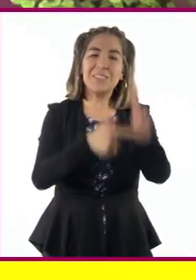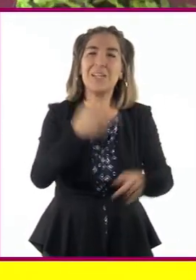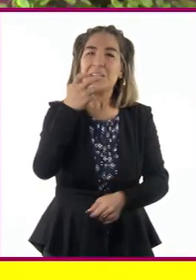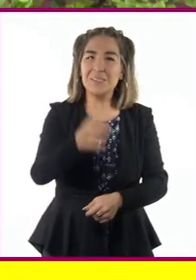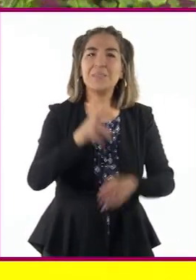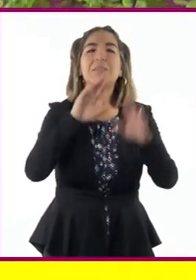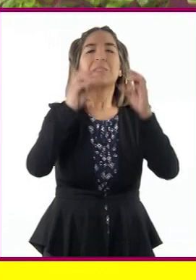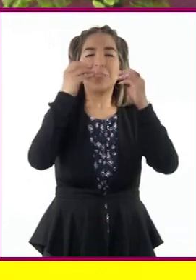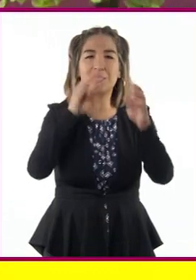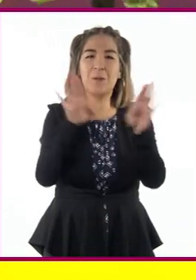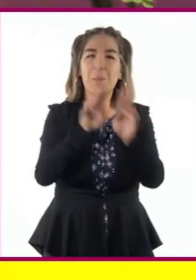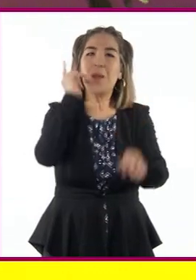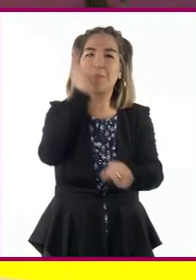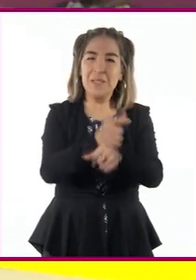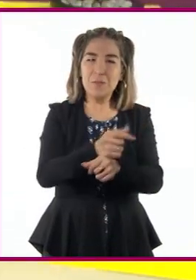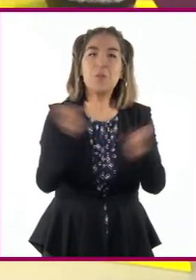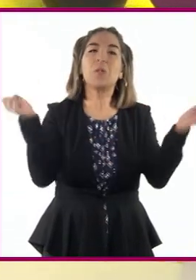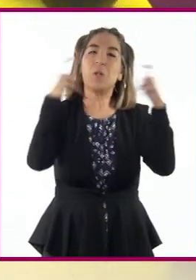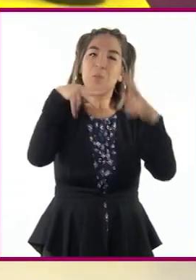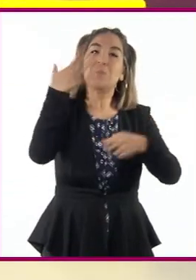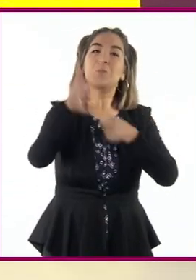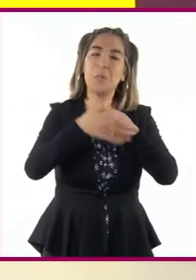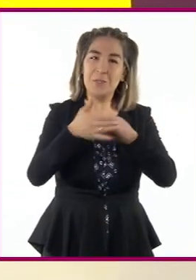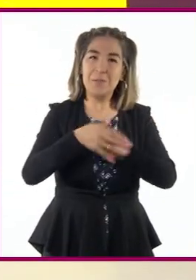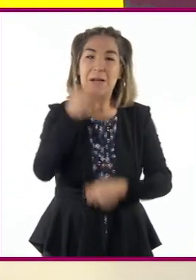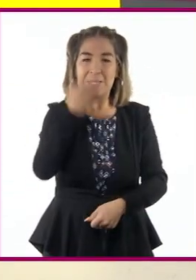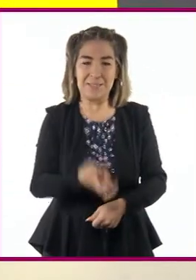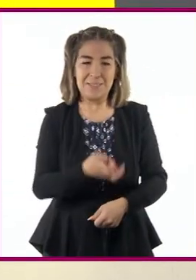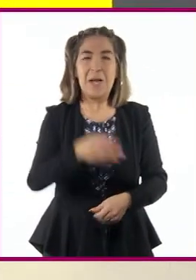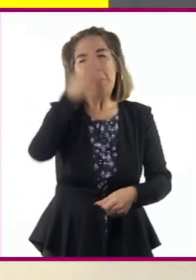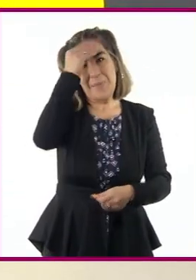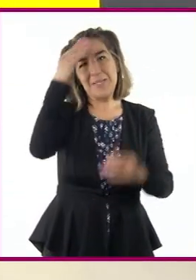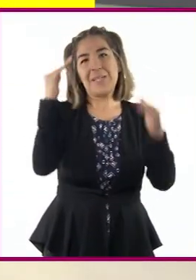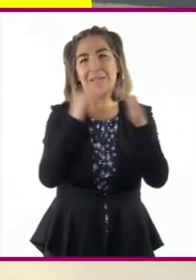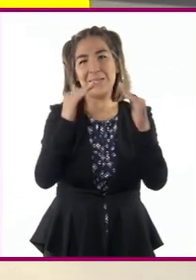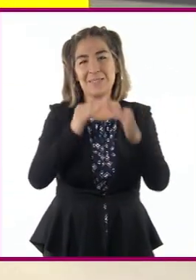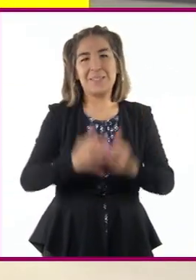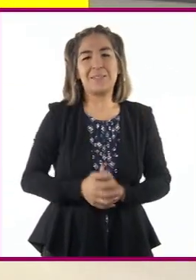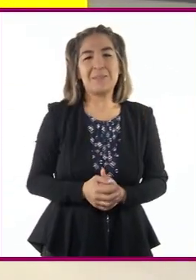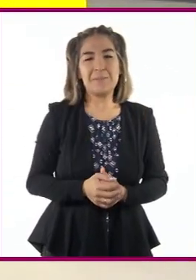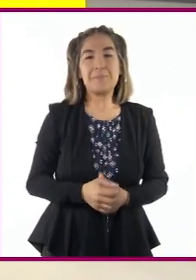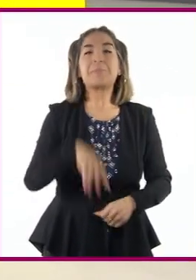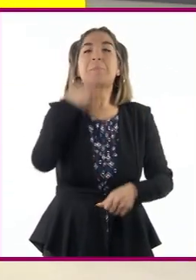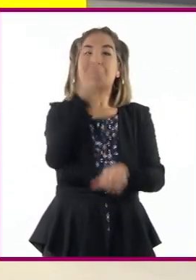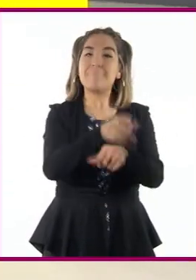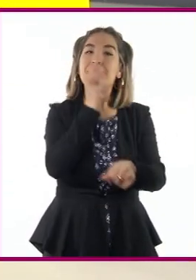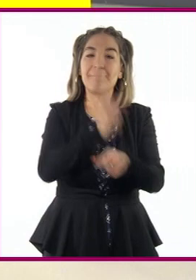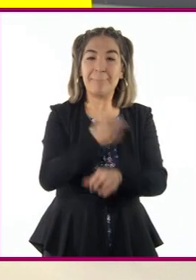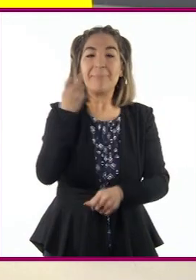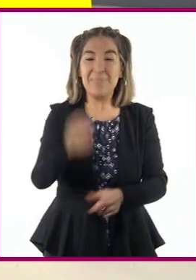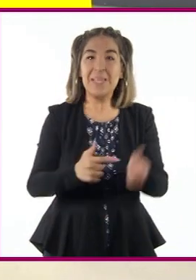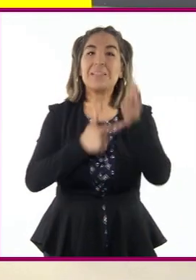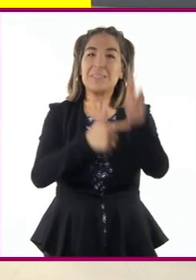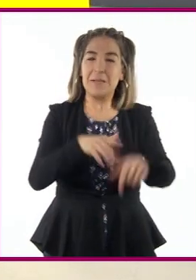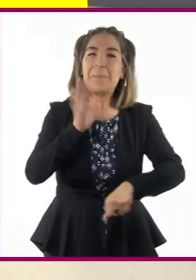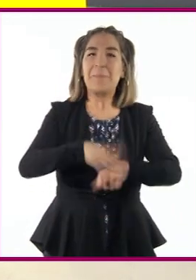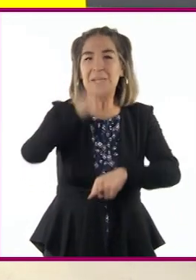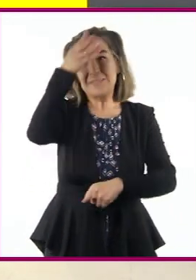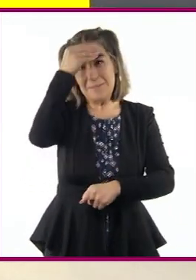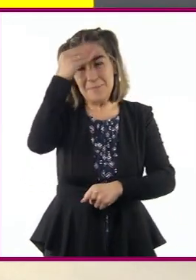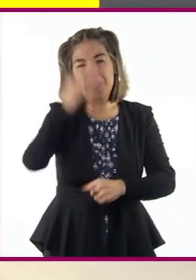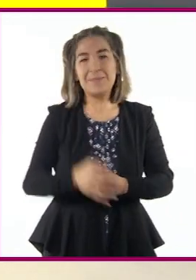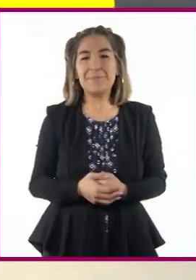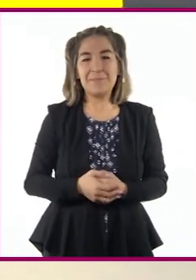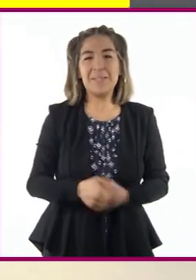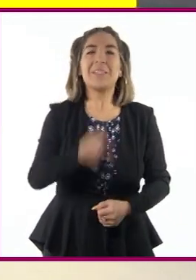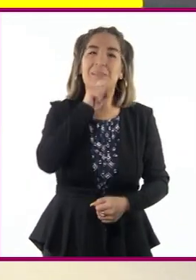y descubrir. Nos vemos la próxima vez aquí en Aprende en Casa. Les invito a que continúen aprendiendo y, por